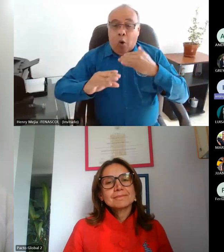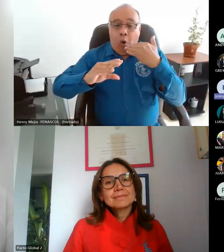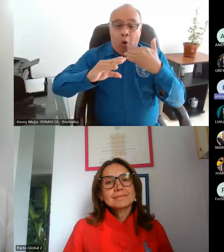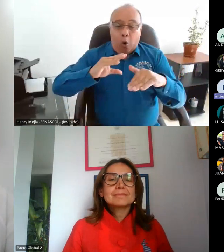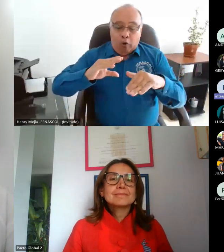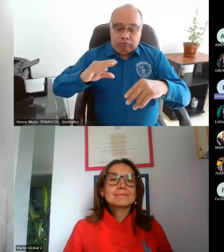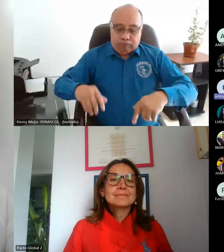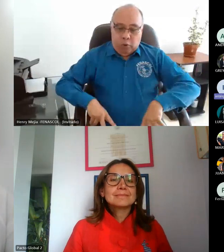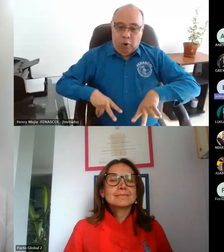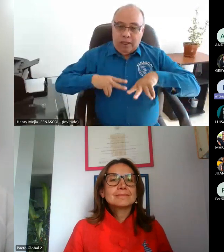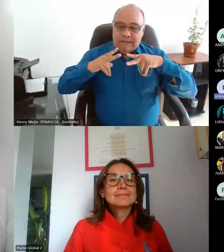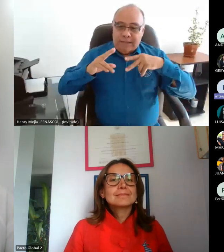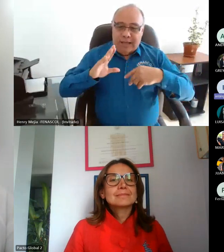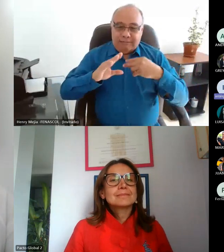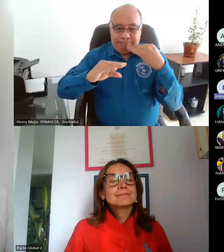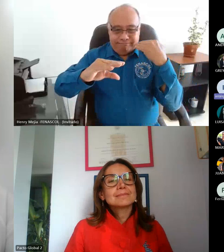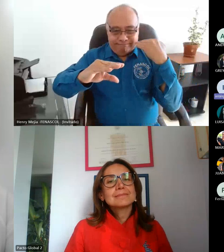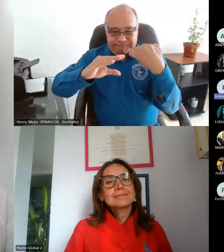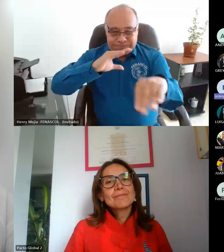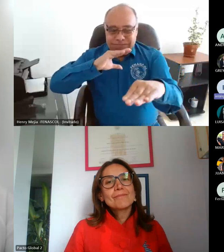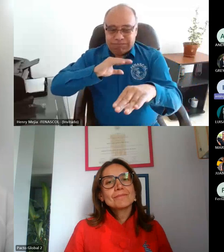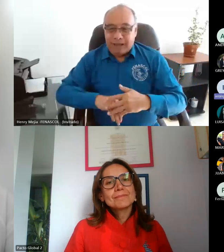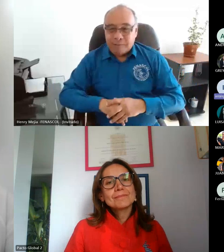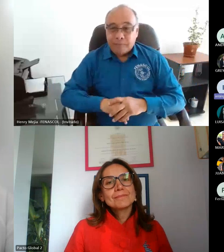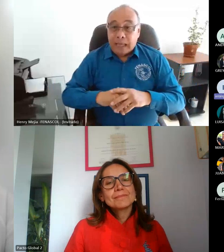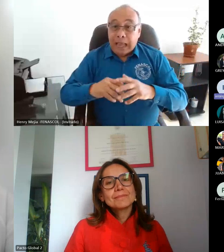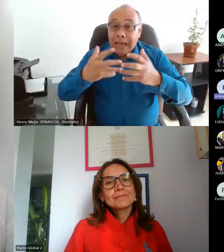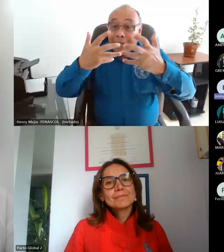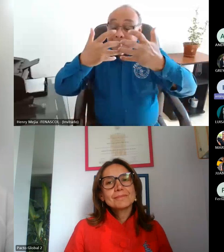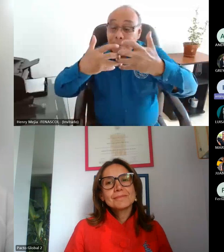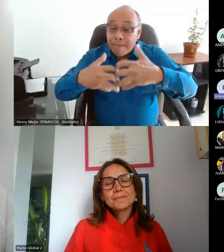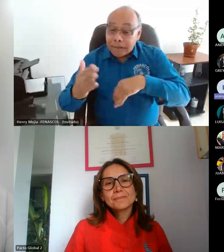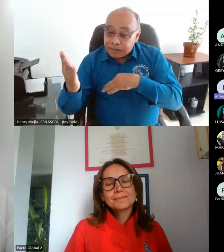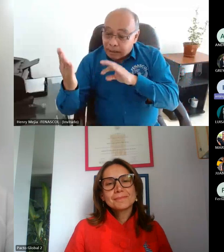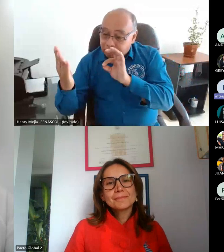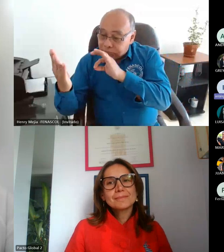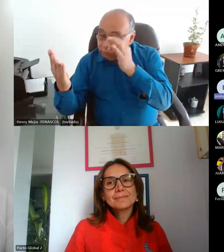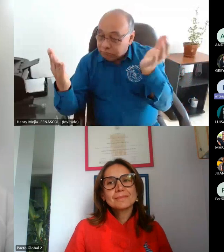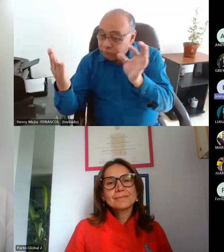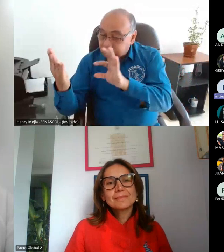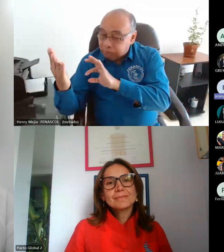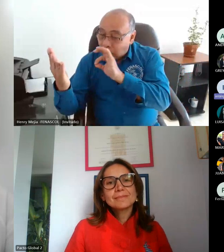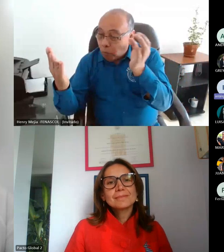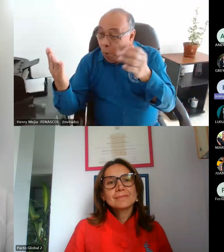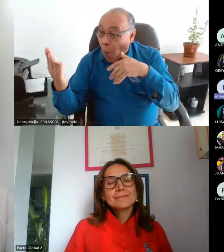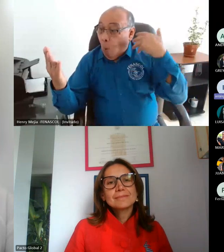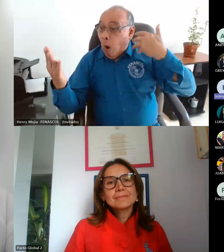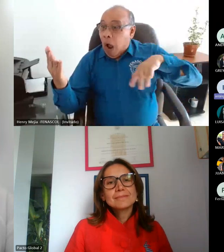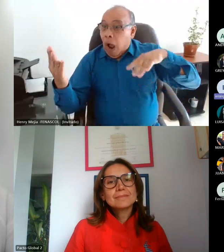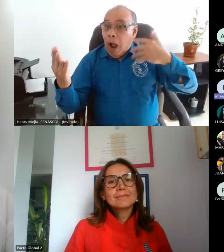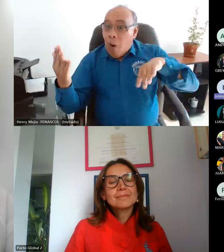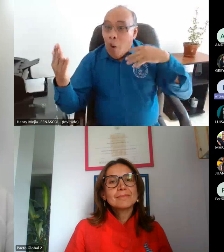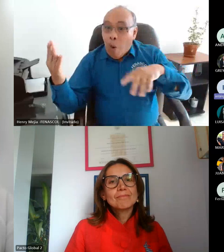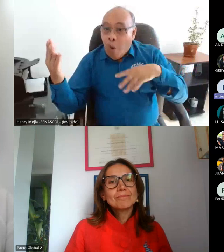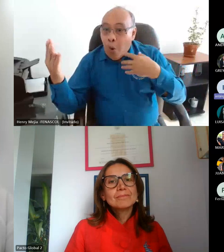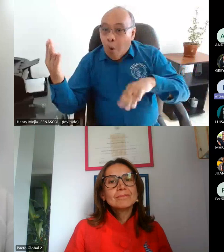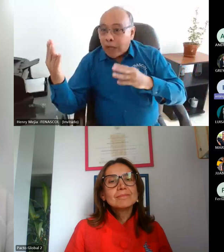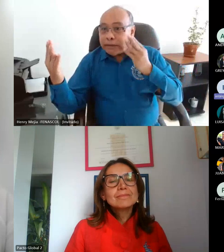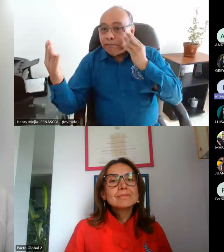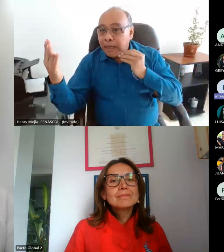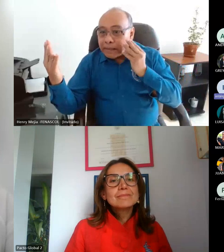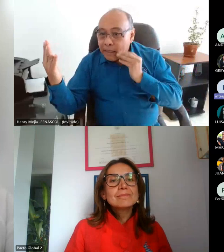sea eh personas sordas personas ciegas envían sus hojas de vida las empresas empiezan a mirar